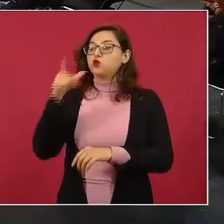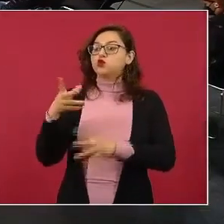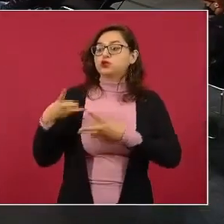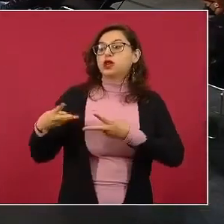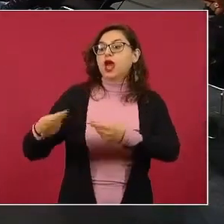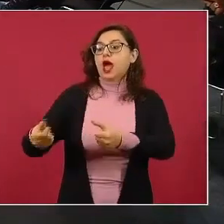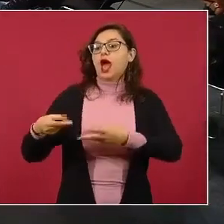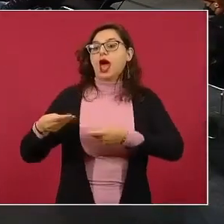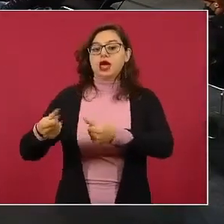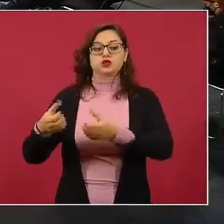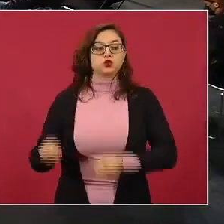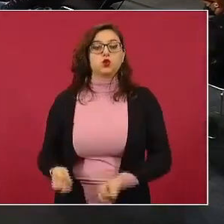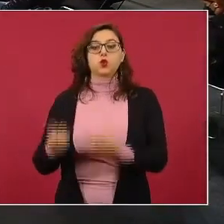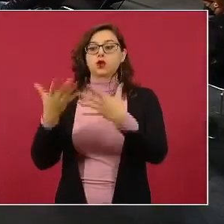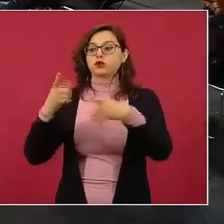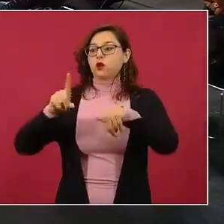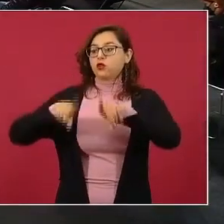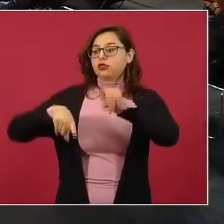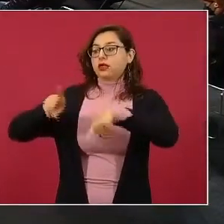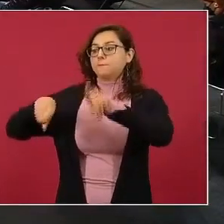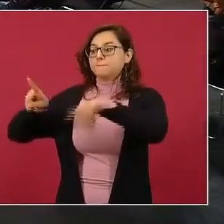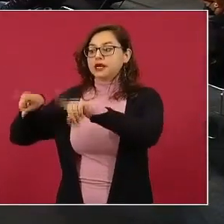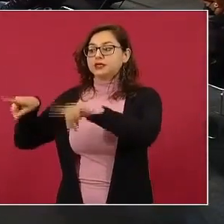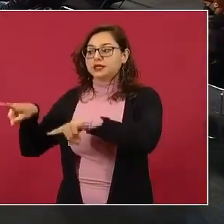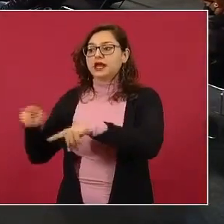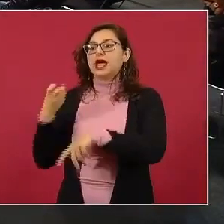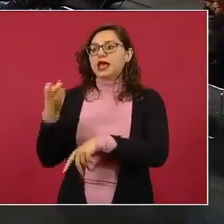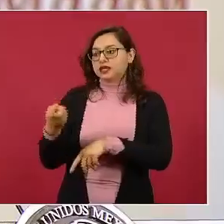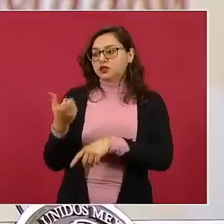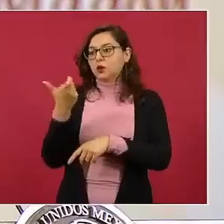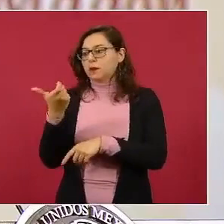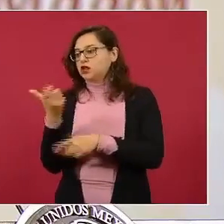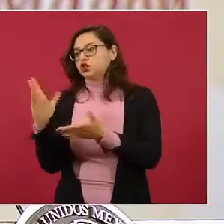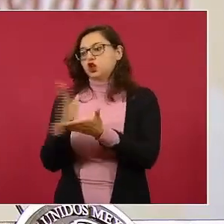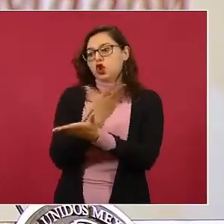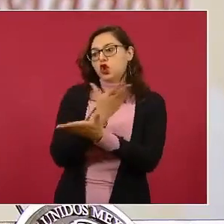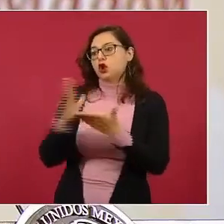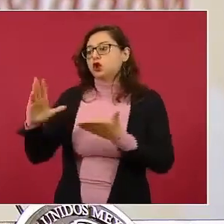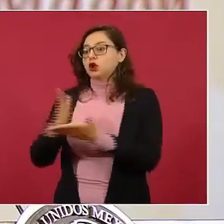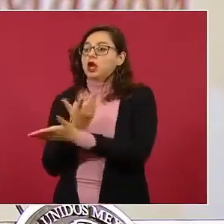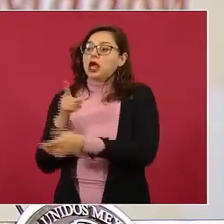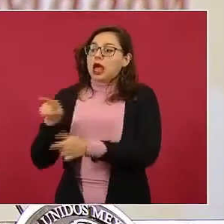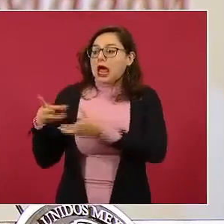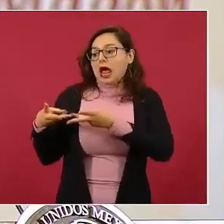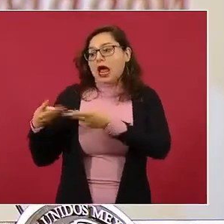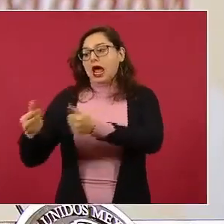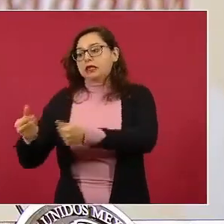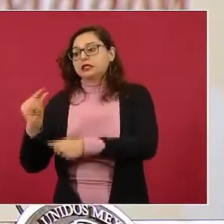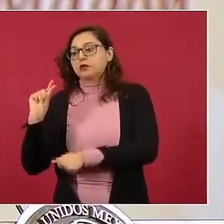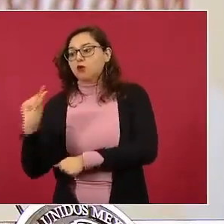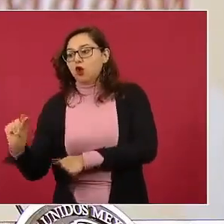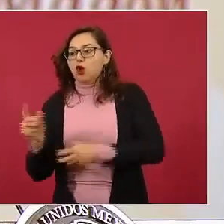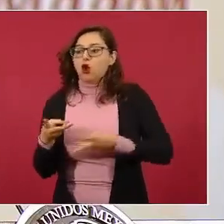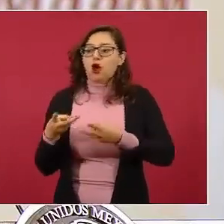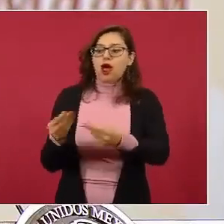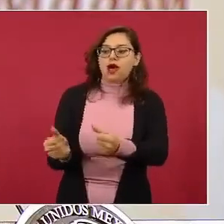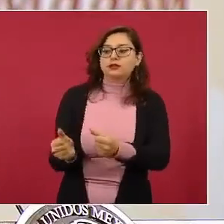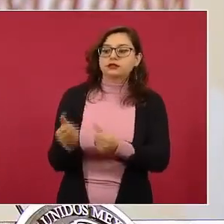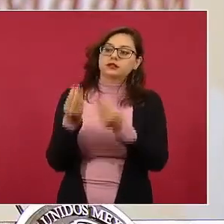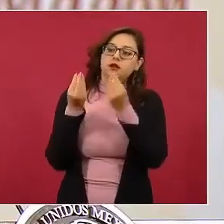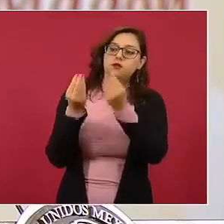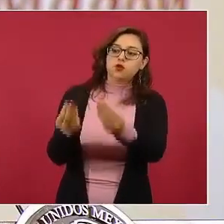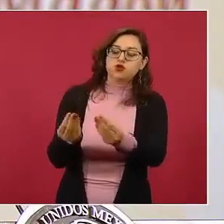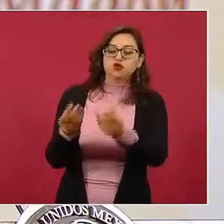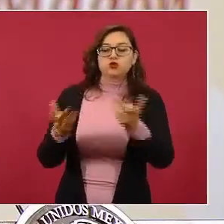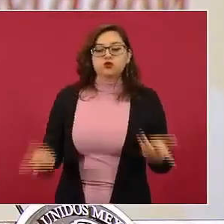y donde vemos cómo se van diferenciando los precios dependiendo de los niveles de consumo, y donde se ha considerado que las familias